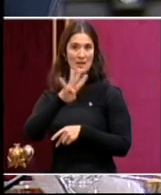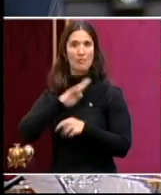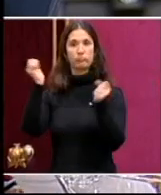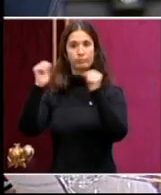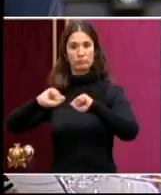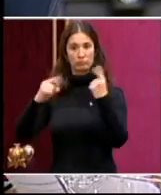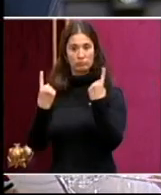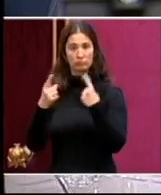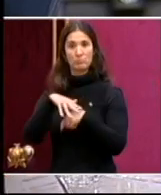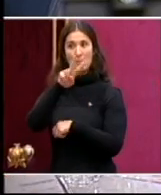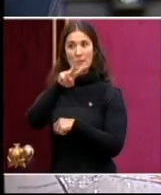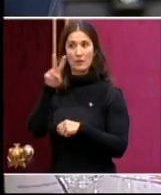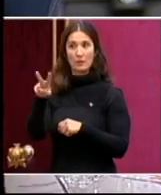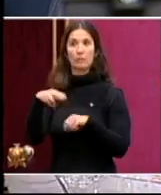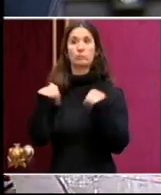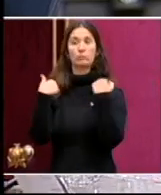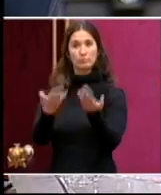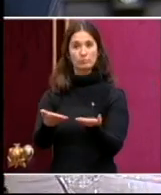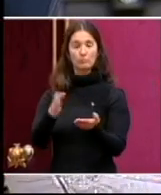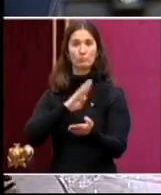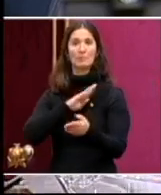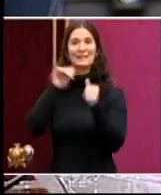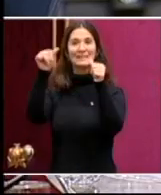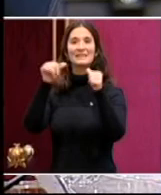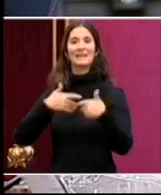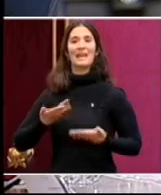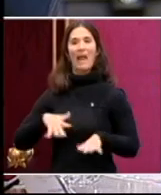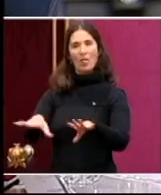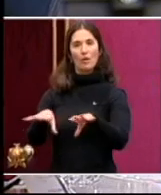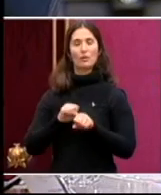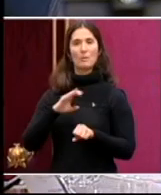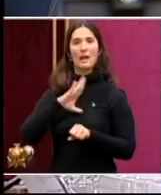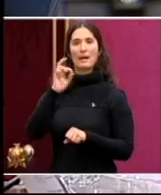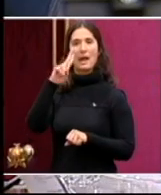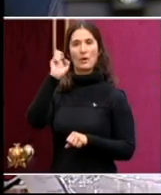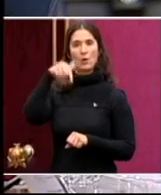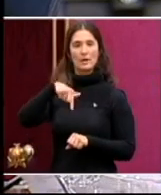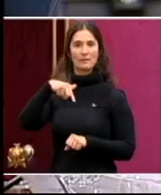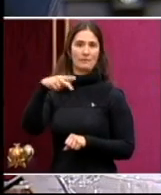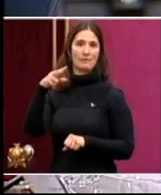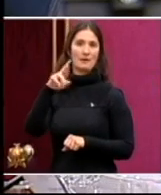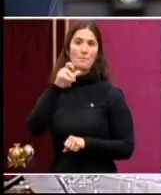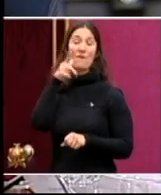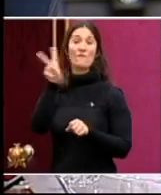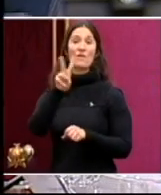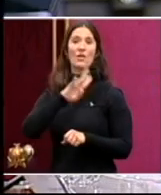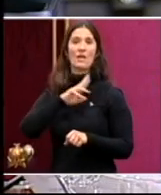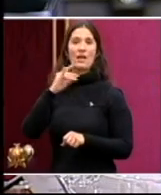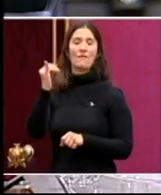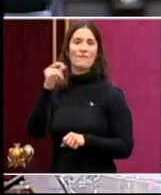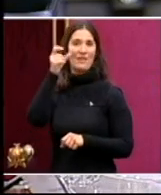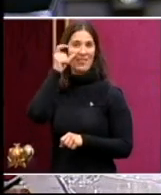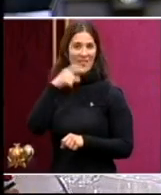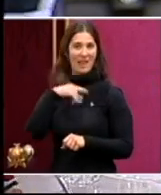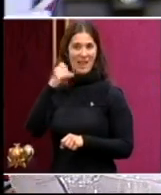definitiva. 22. Concesión del título de hija adoptiva a doña Caroline Rismón, viuda de don Francisco Ayala.